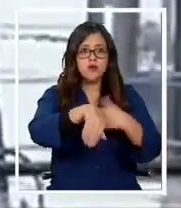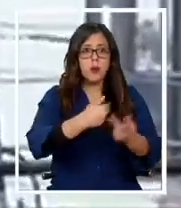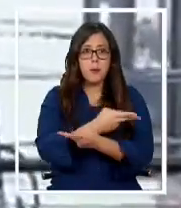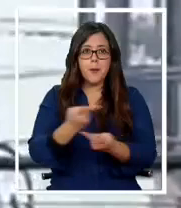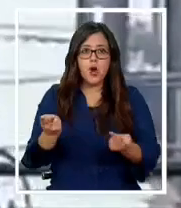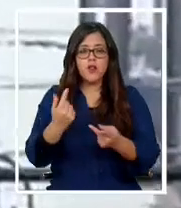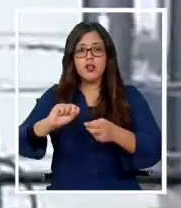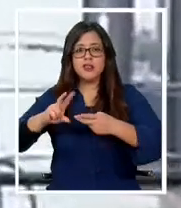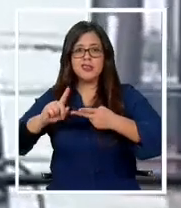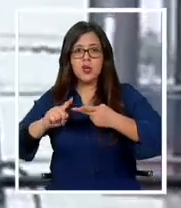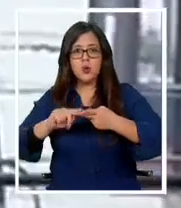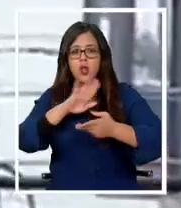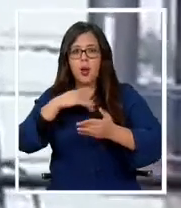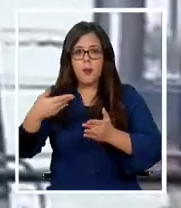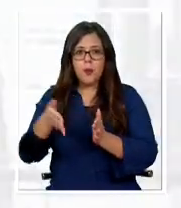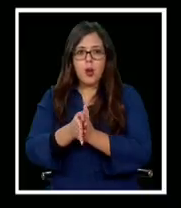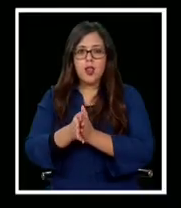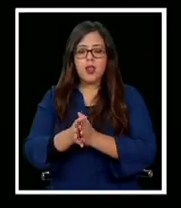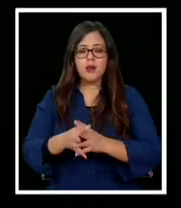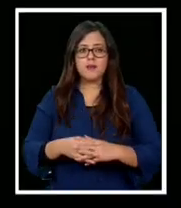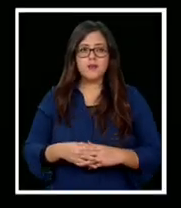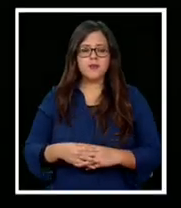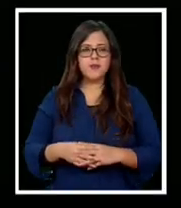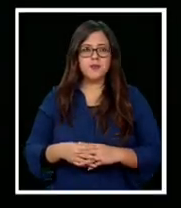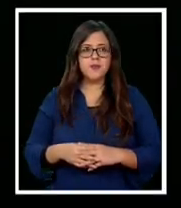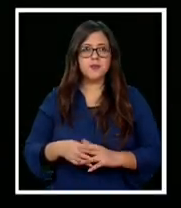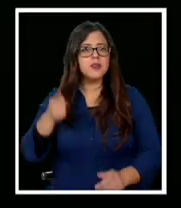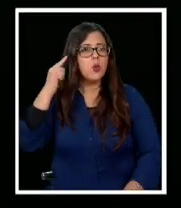públicos y otra por homicidio.